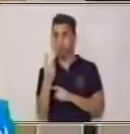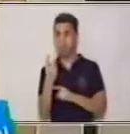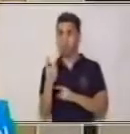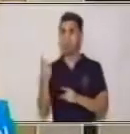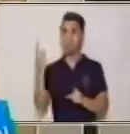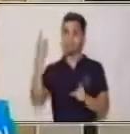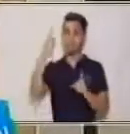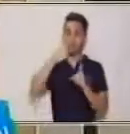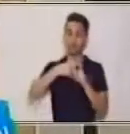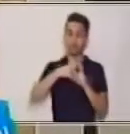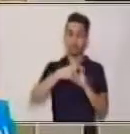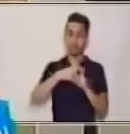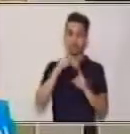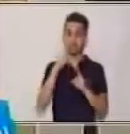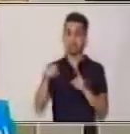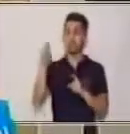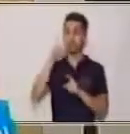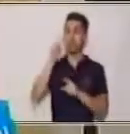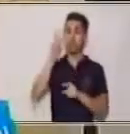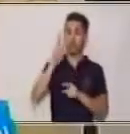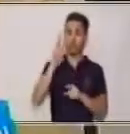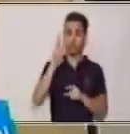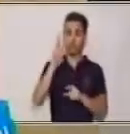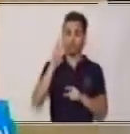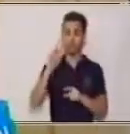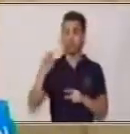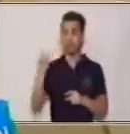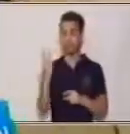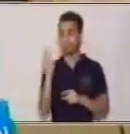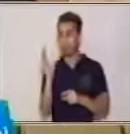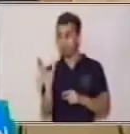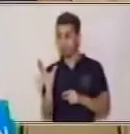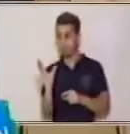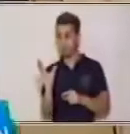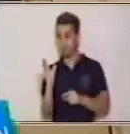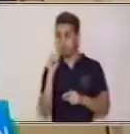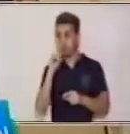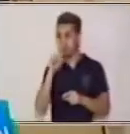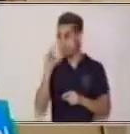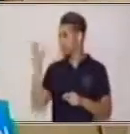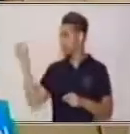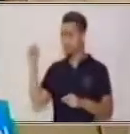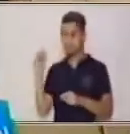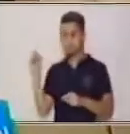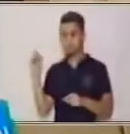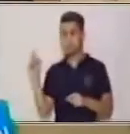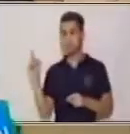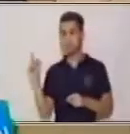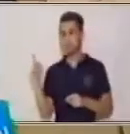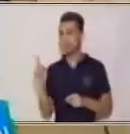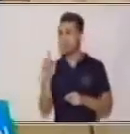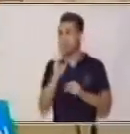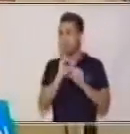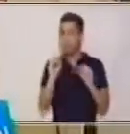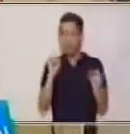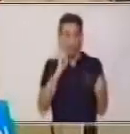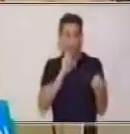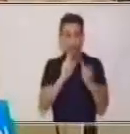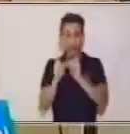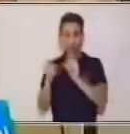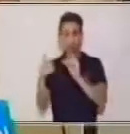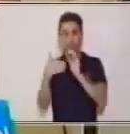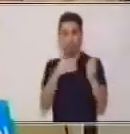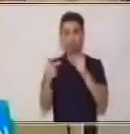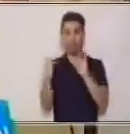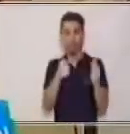más el cuadrado del segundo término. ¿Ve? No afecta en nada